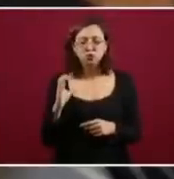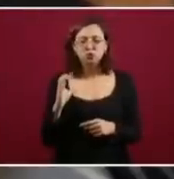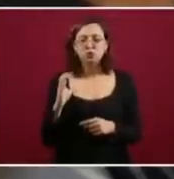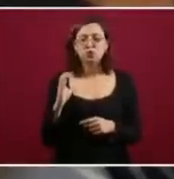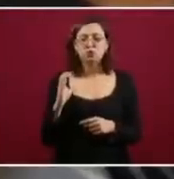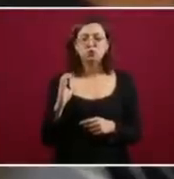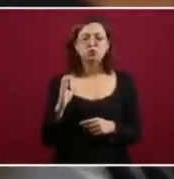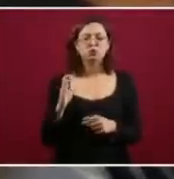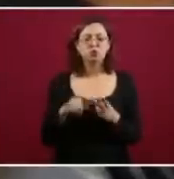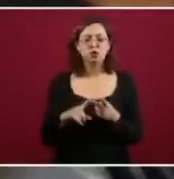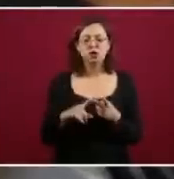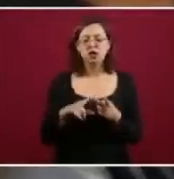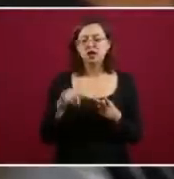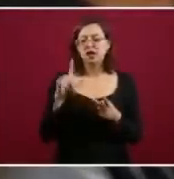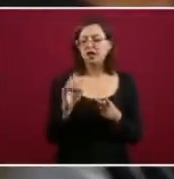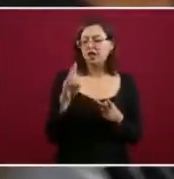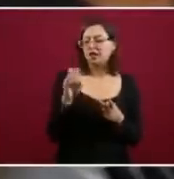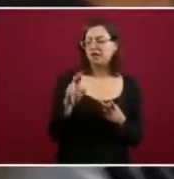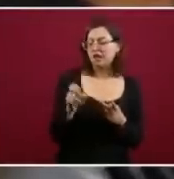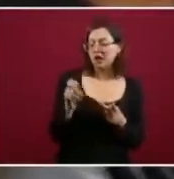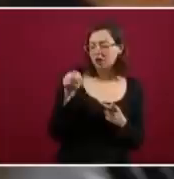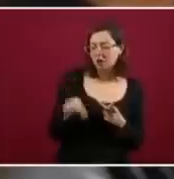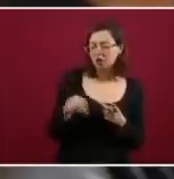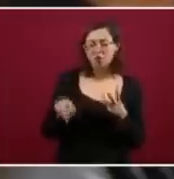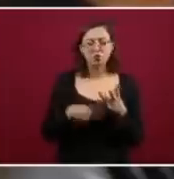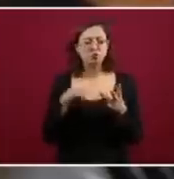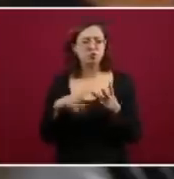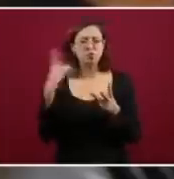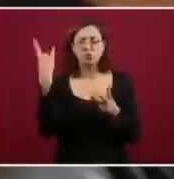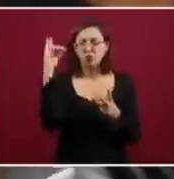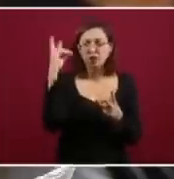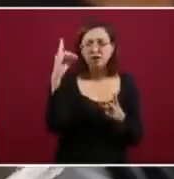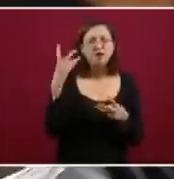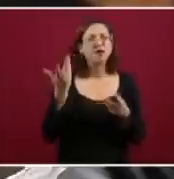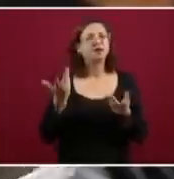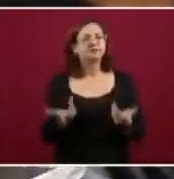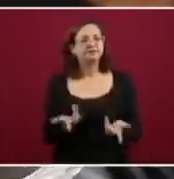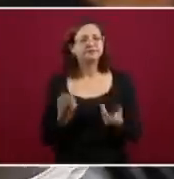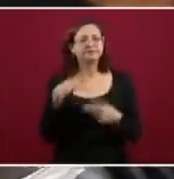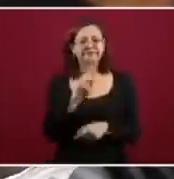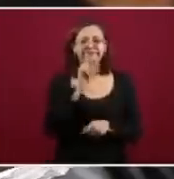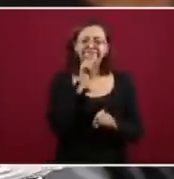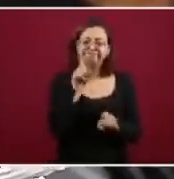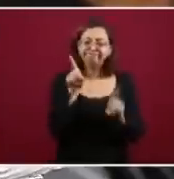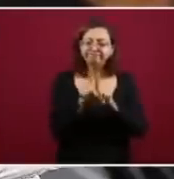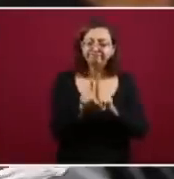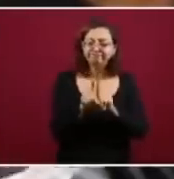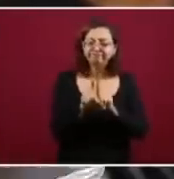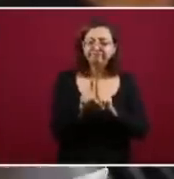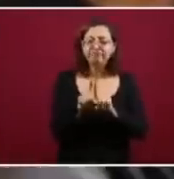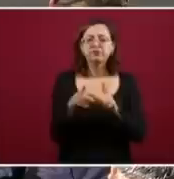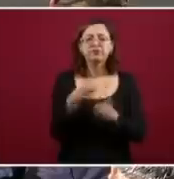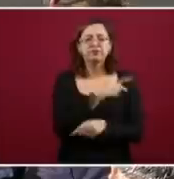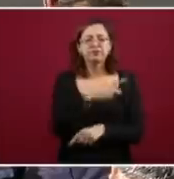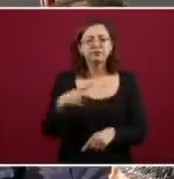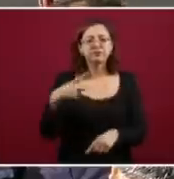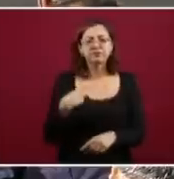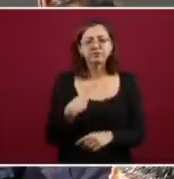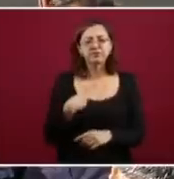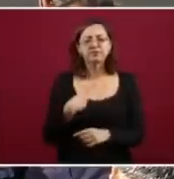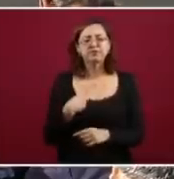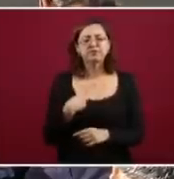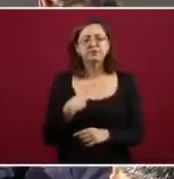elevaron ahorita con lo que pasó en bolivia pero también hay que mencionar que